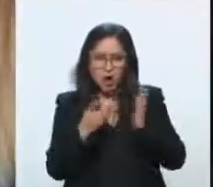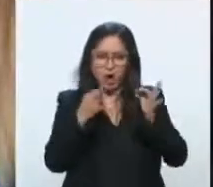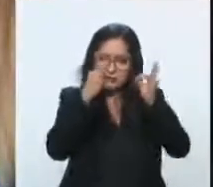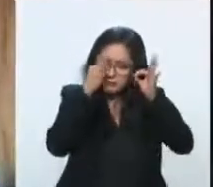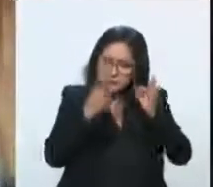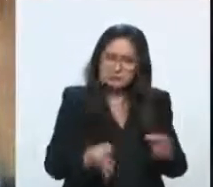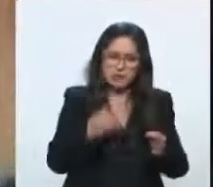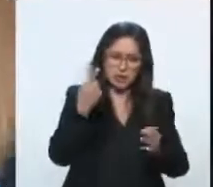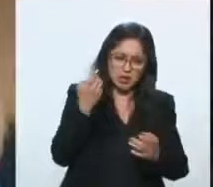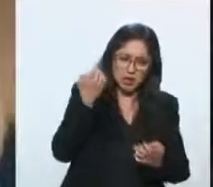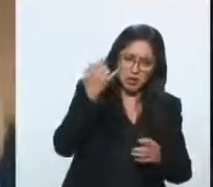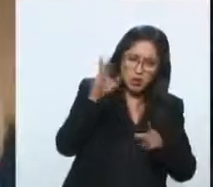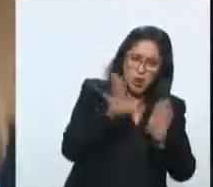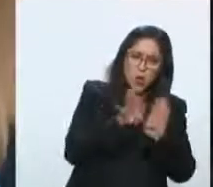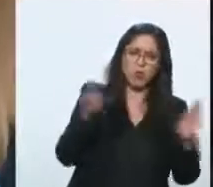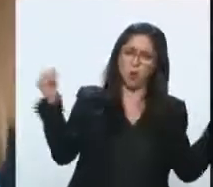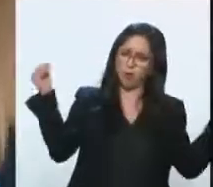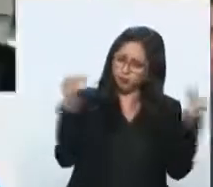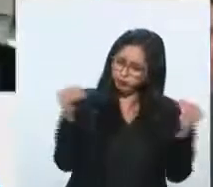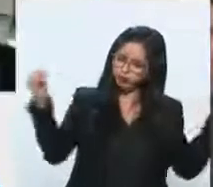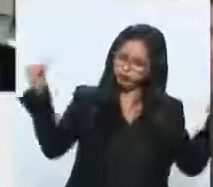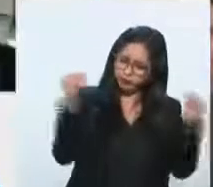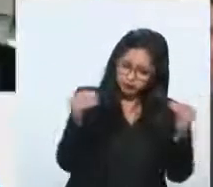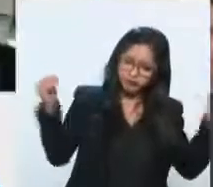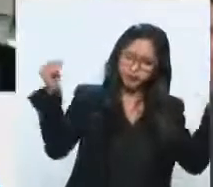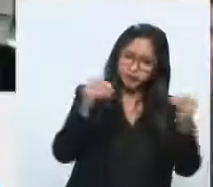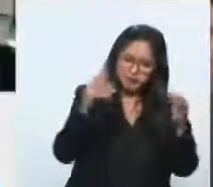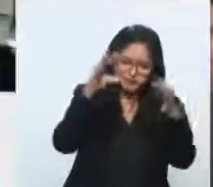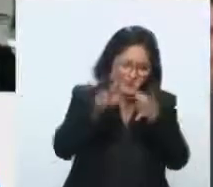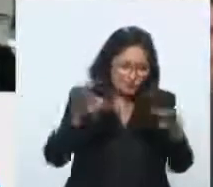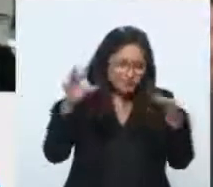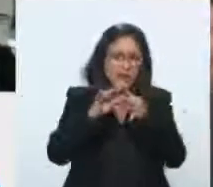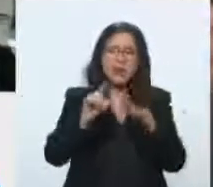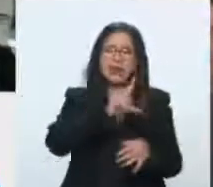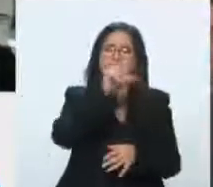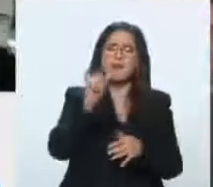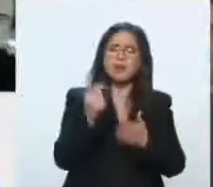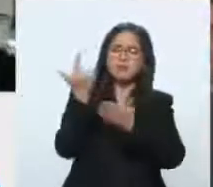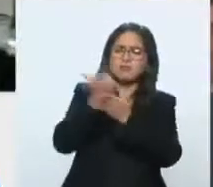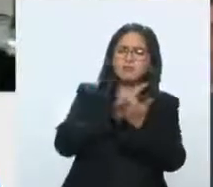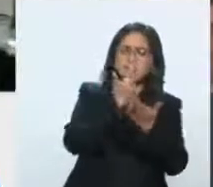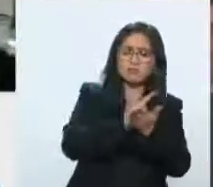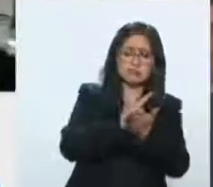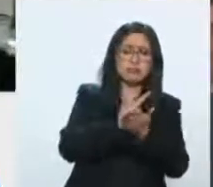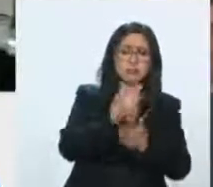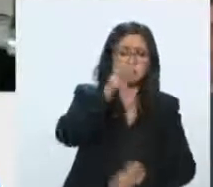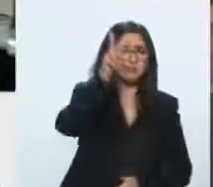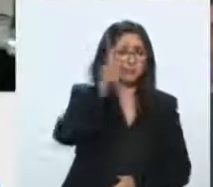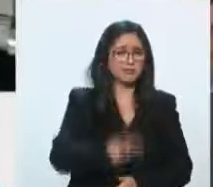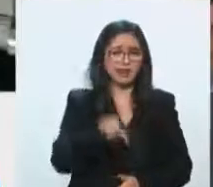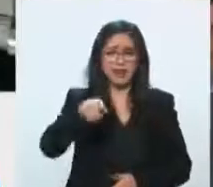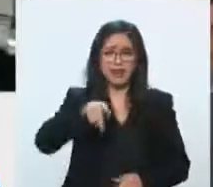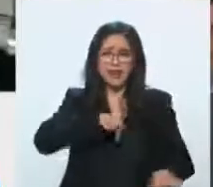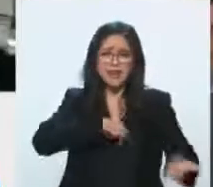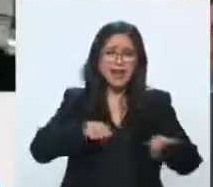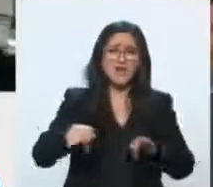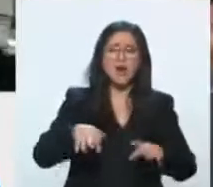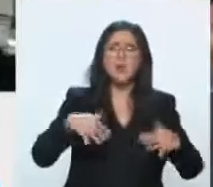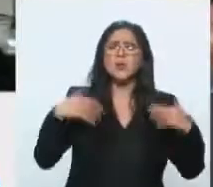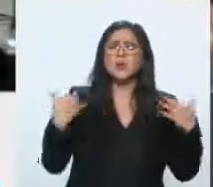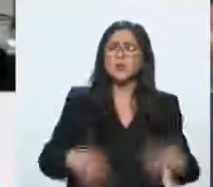discusiones infinitas, con consensos, Sí, lo único que les puedo asegurar es que sí fue un trabajo